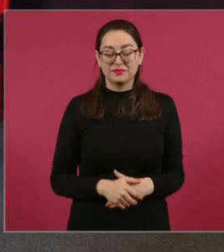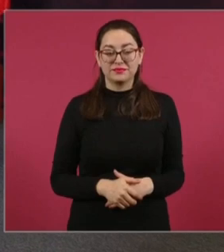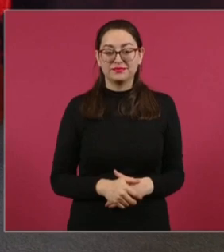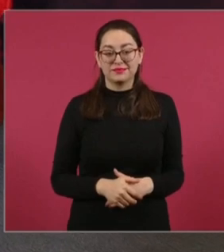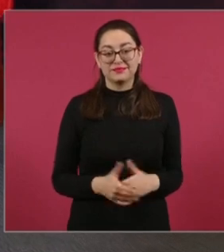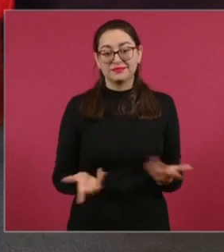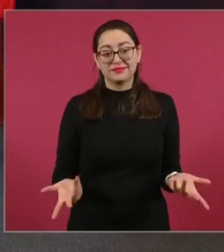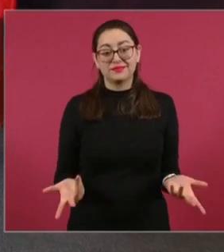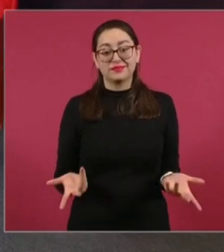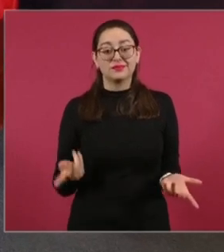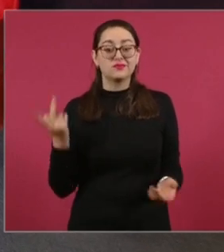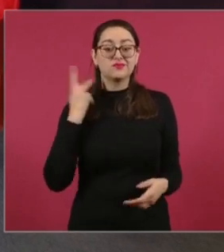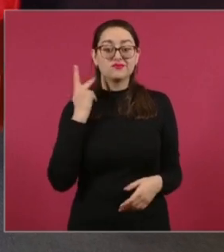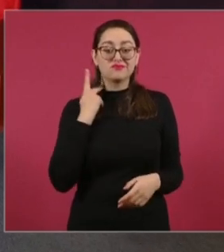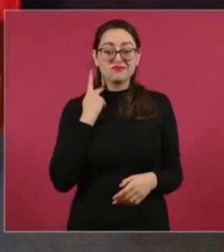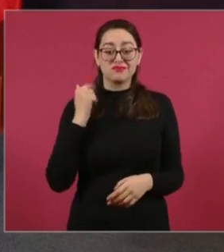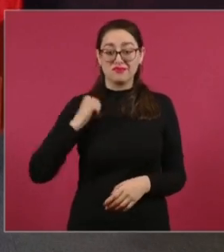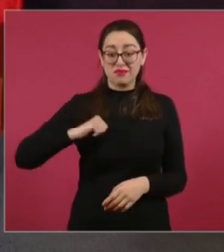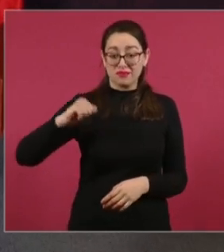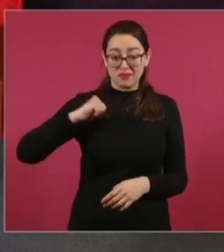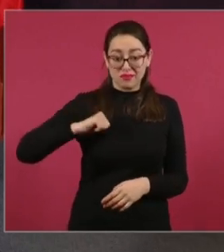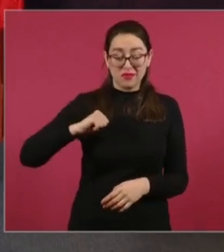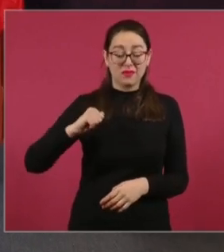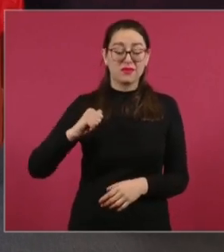Esa es la política que deben de cambiar.